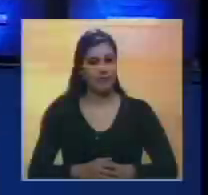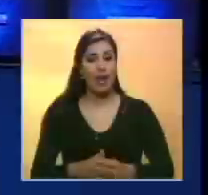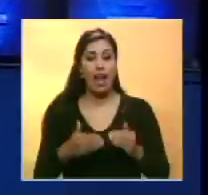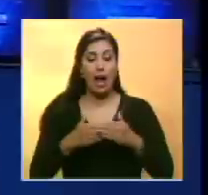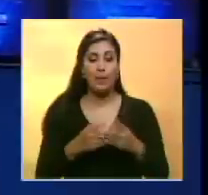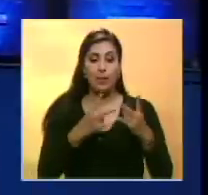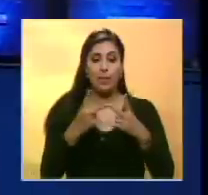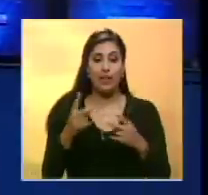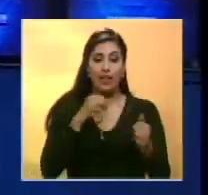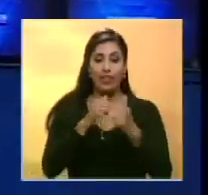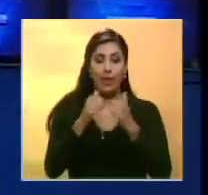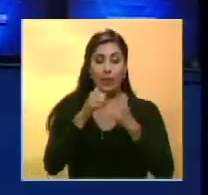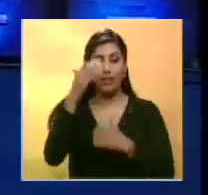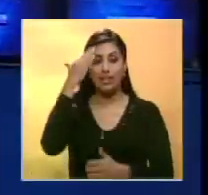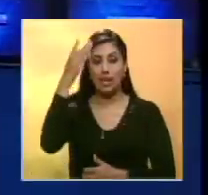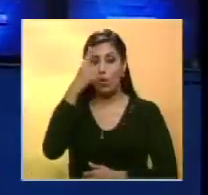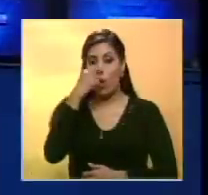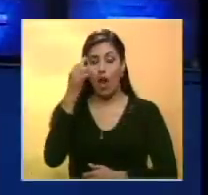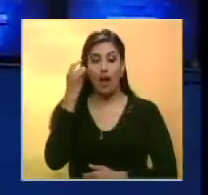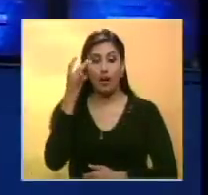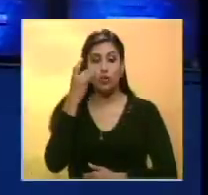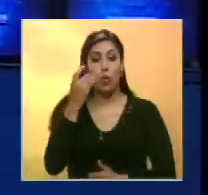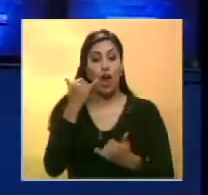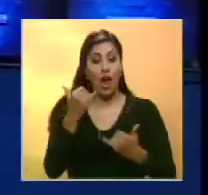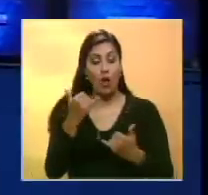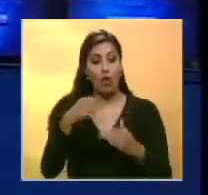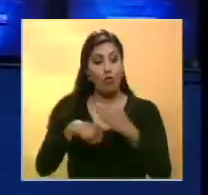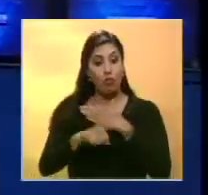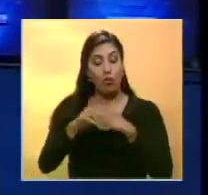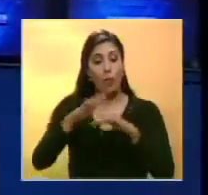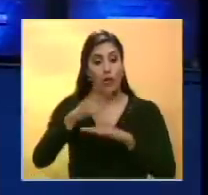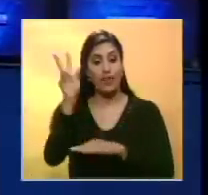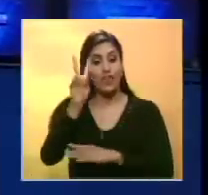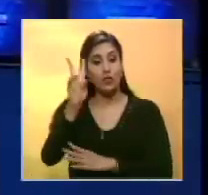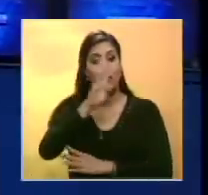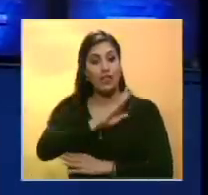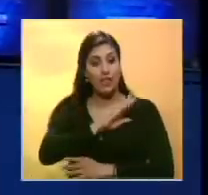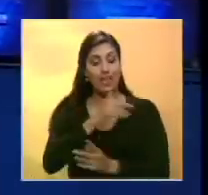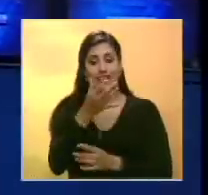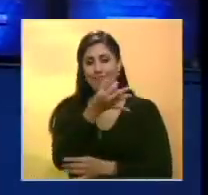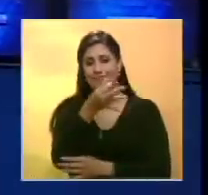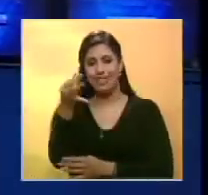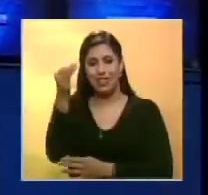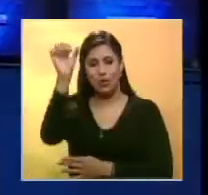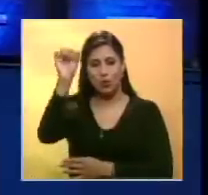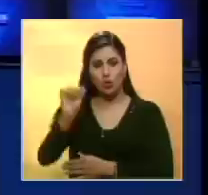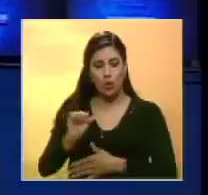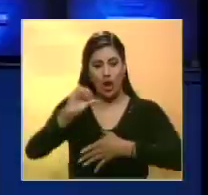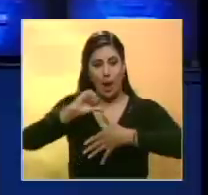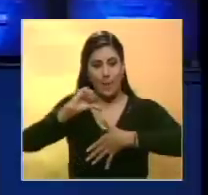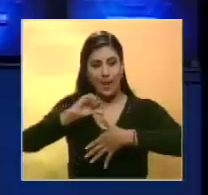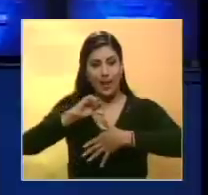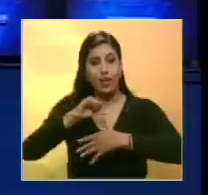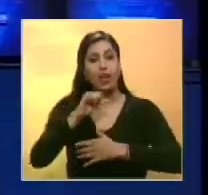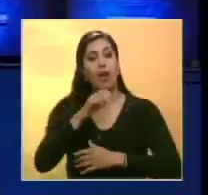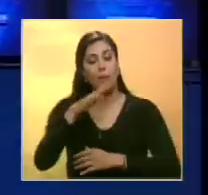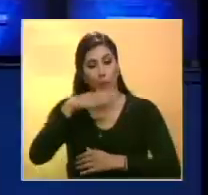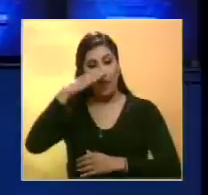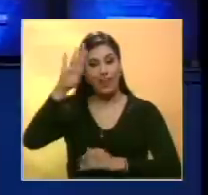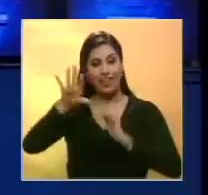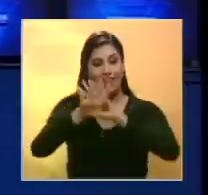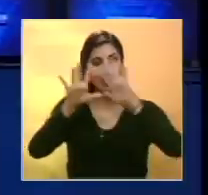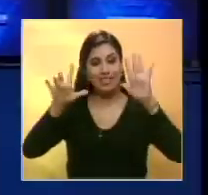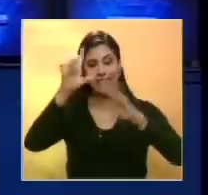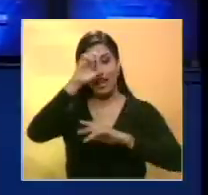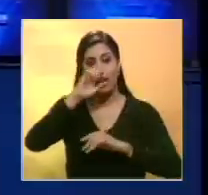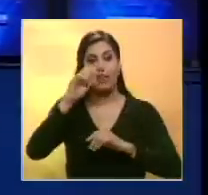Amigos, bienvenidos a los deportes. Les saluda Tony Cittadino. Comenzamos con fútbol porque Venezuela debutó con éxito en el Suramericano Femenino Sub-17 al vencer a